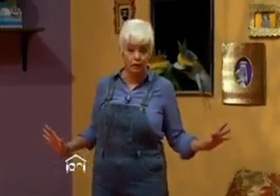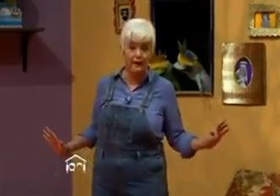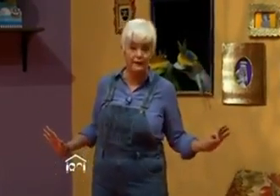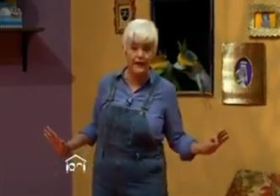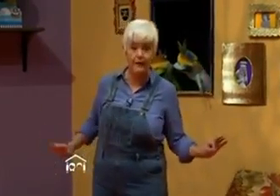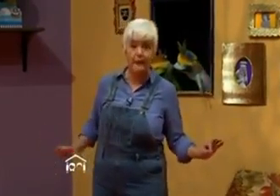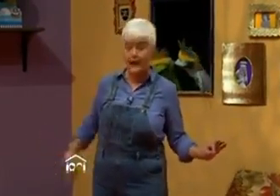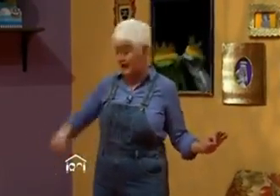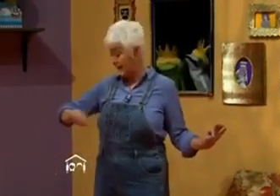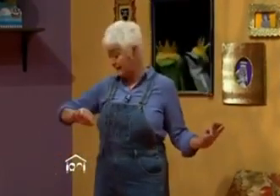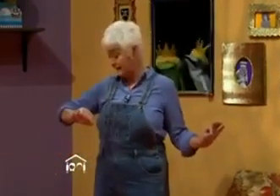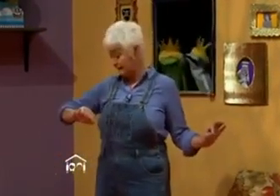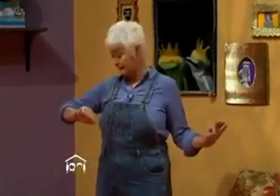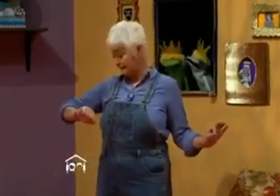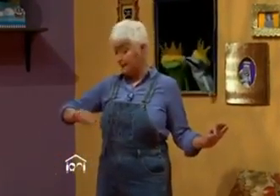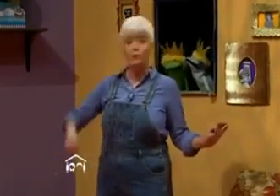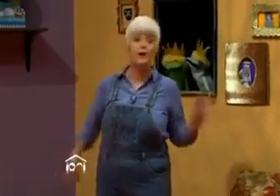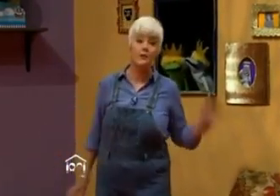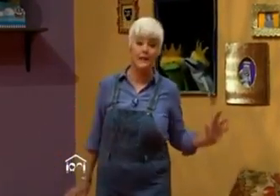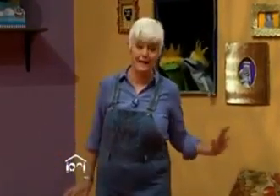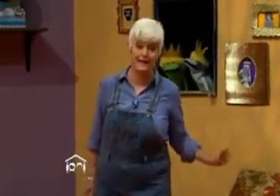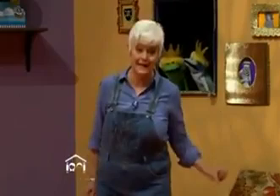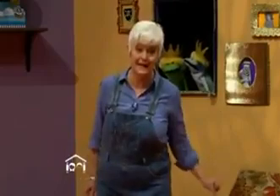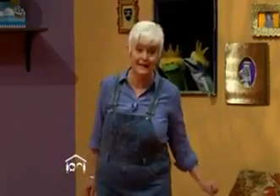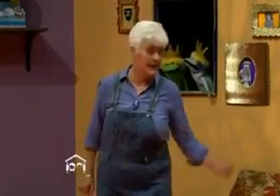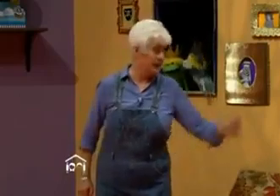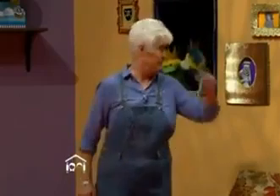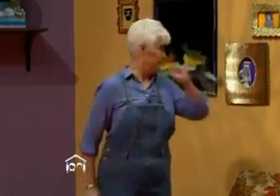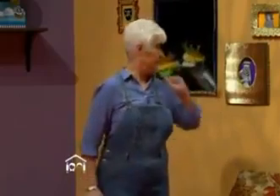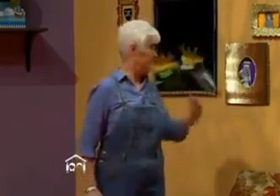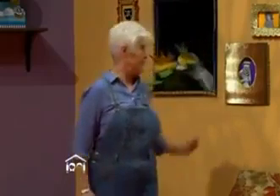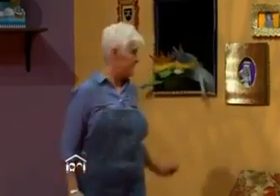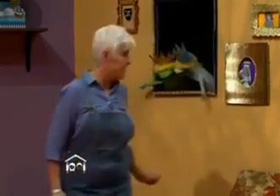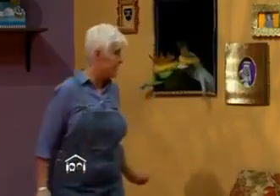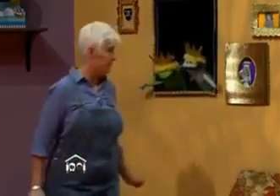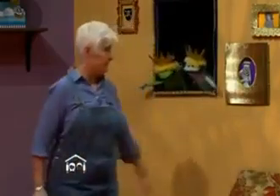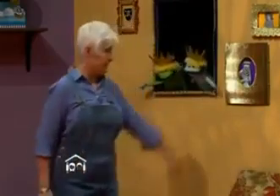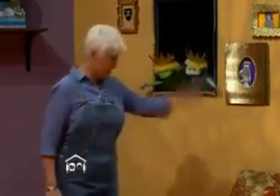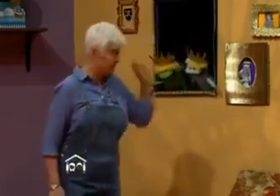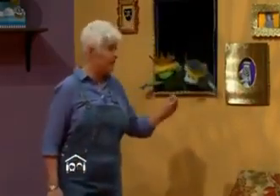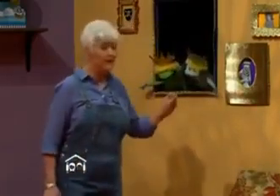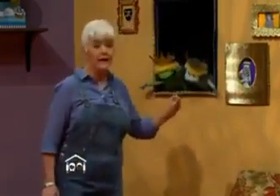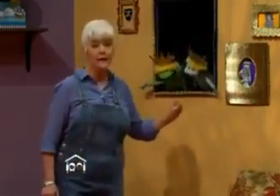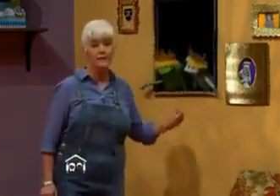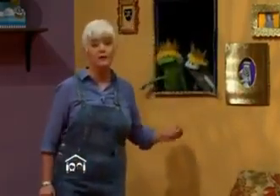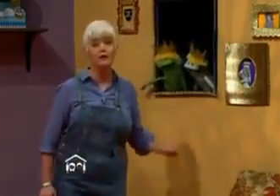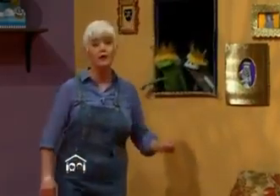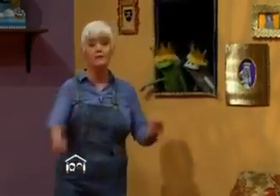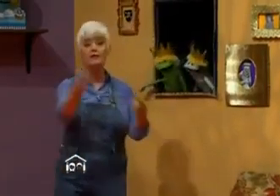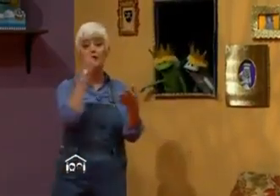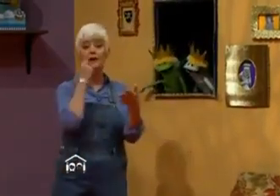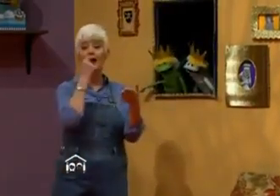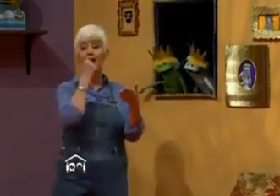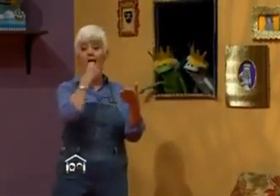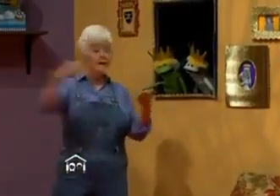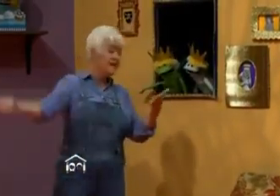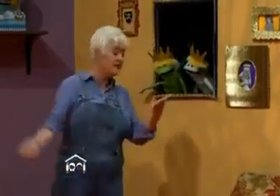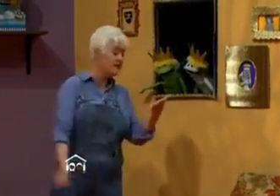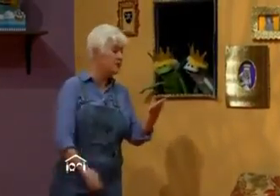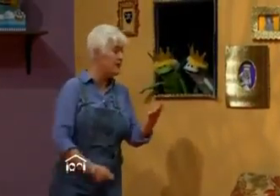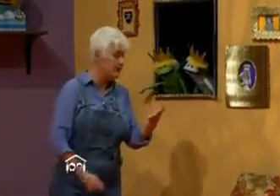clases de geografía a las cuarto para las 10 de la mañana. Sí. Estaban ya en el patio y el maestro